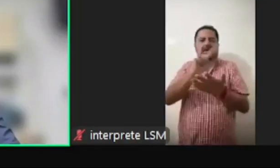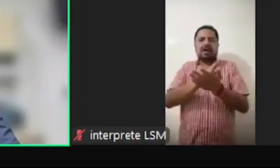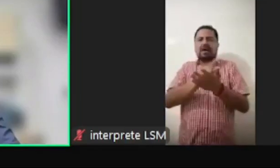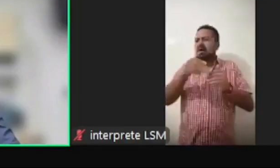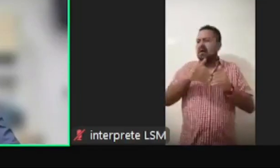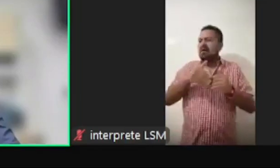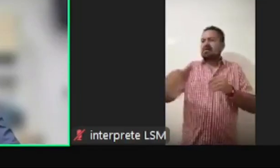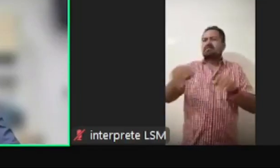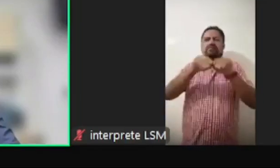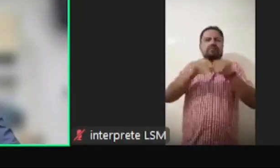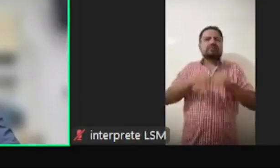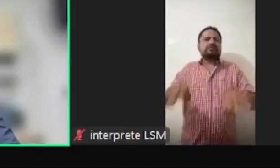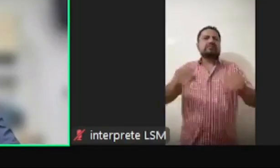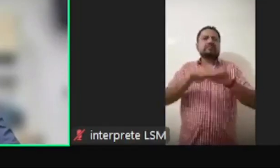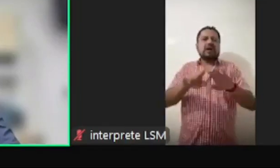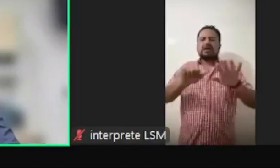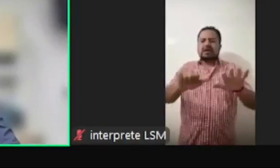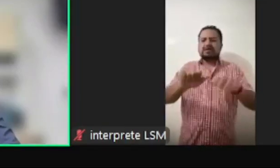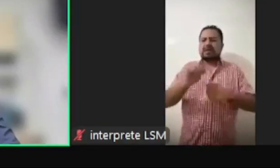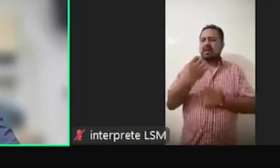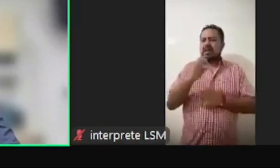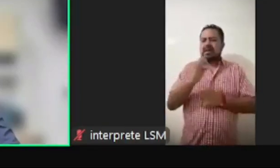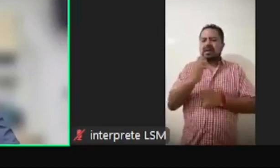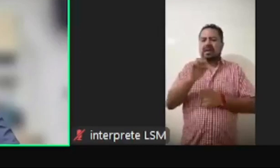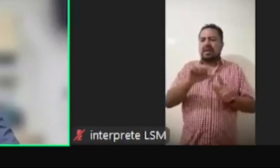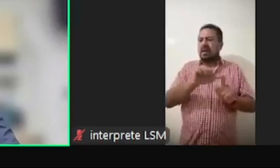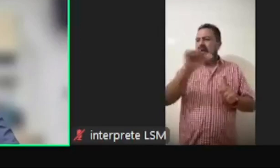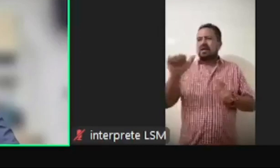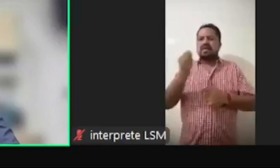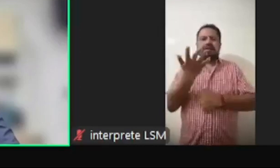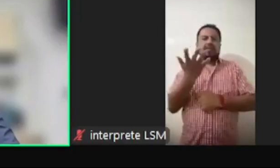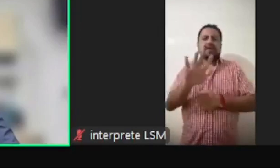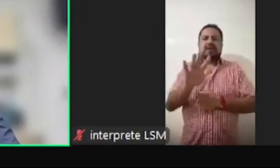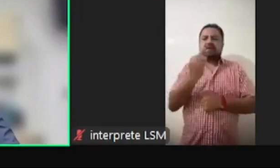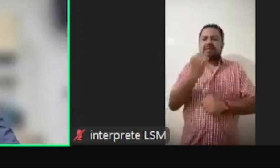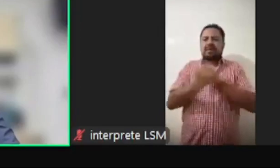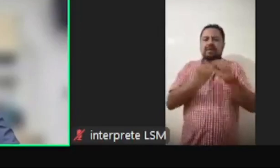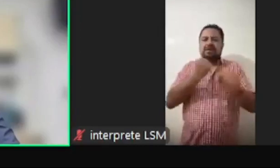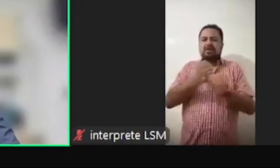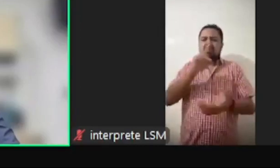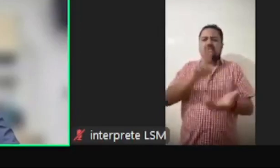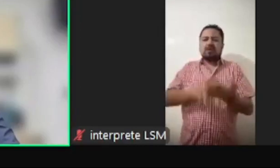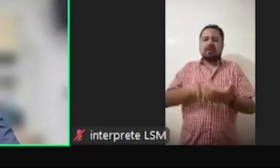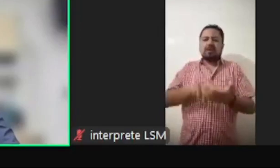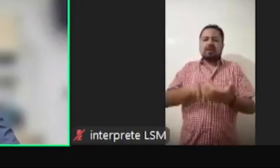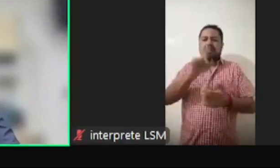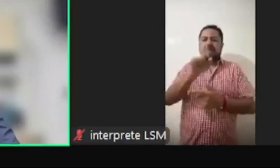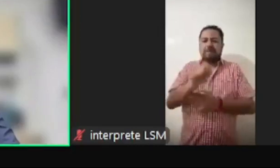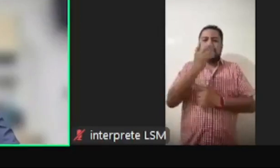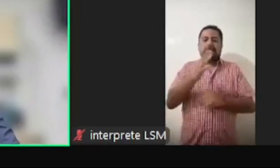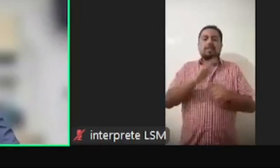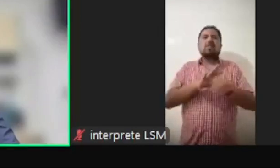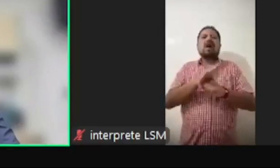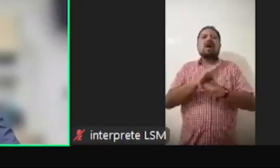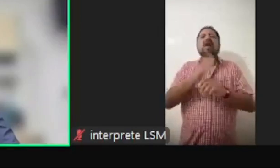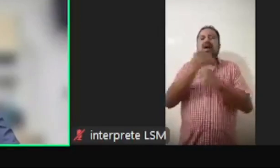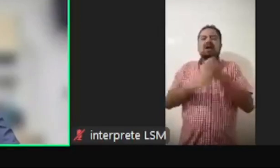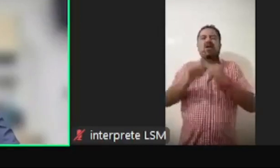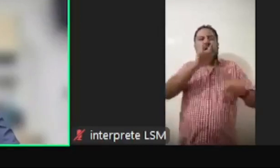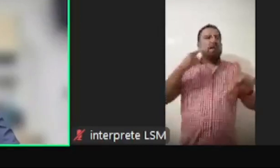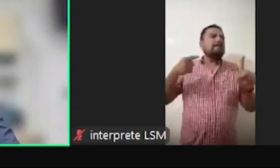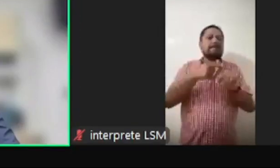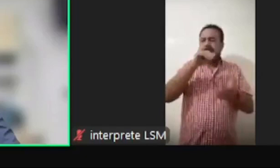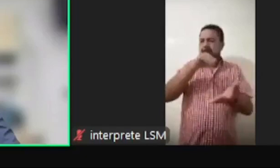pre-campaña, 16 de enero al 10 de febrero del 2024. Relativo al elemento subjetivo, se establece que